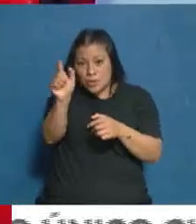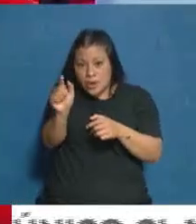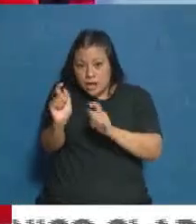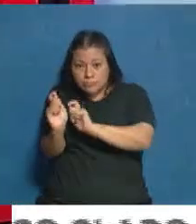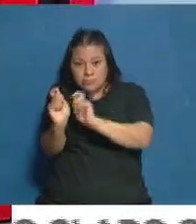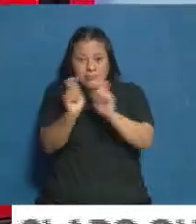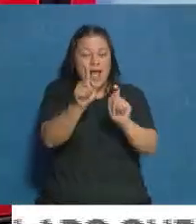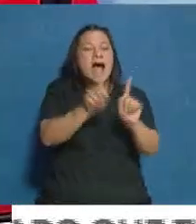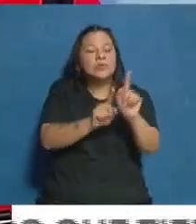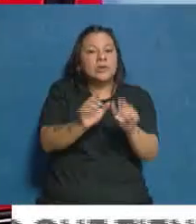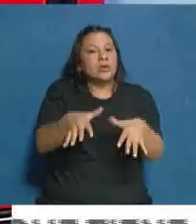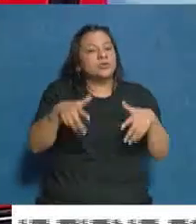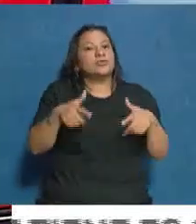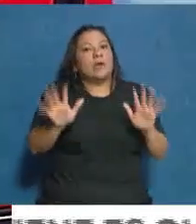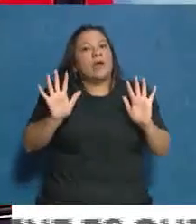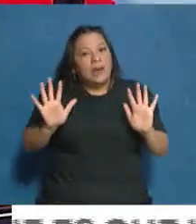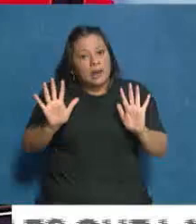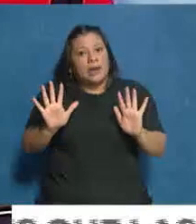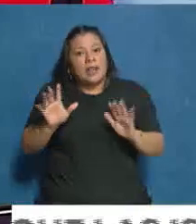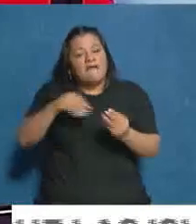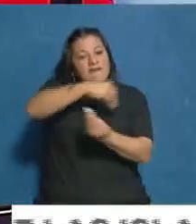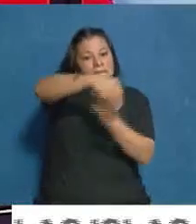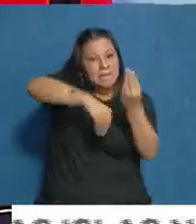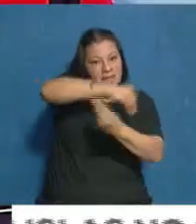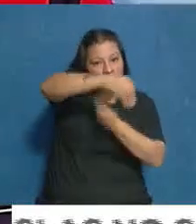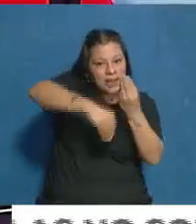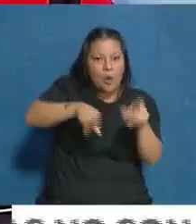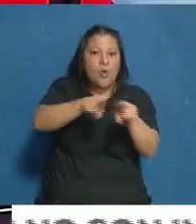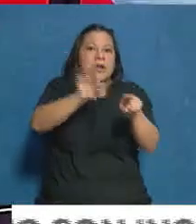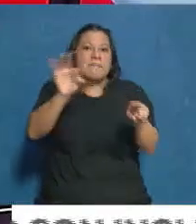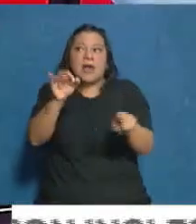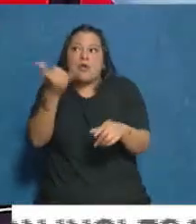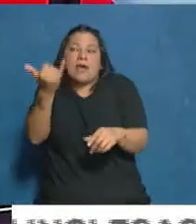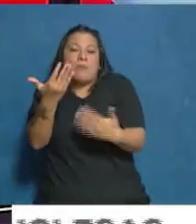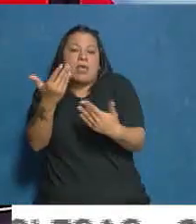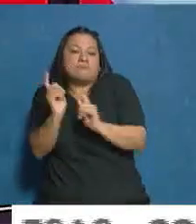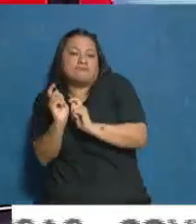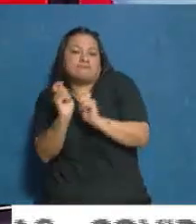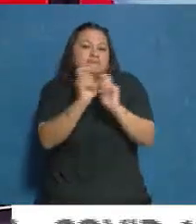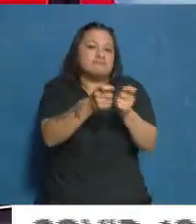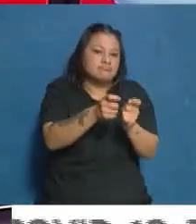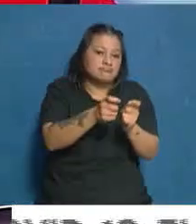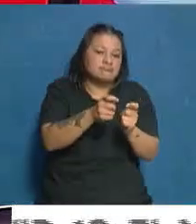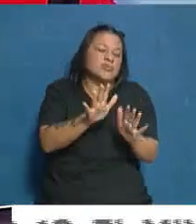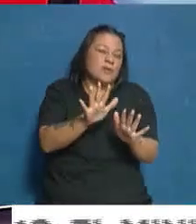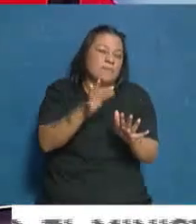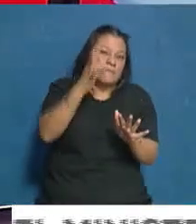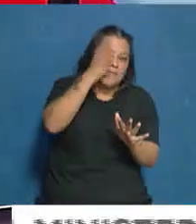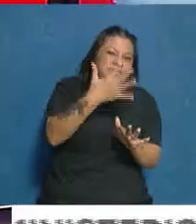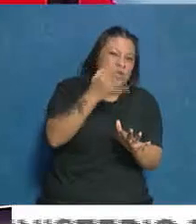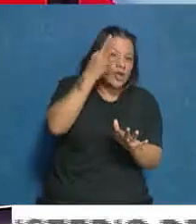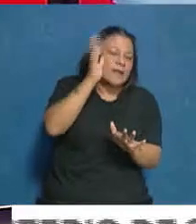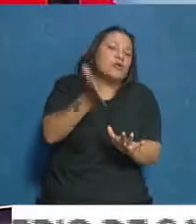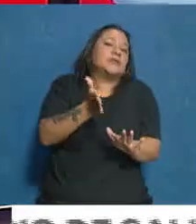algún compatible en el entorno familiar, un hermano, pero hay otros, esto se da entre el 25 al 30% de los